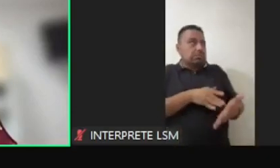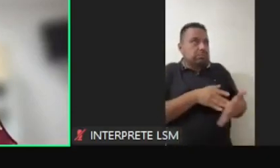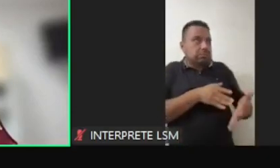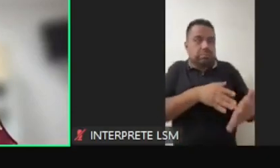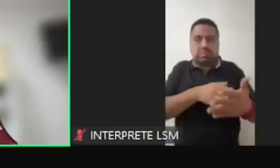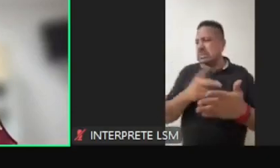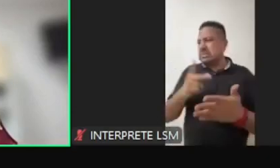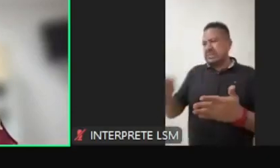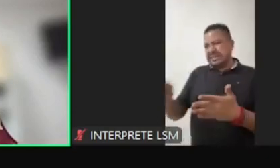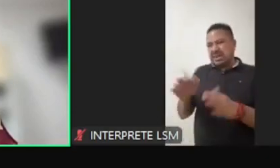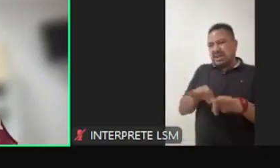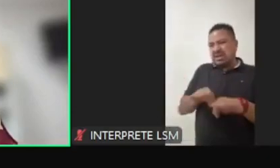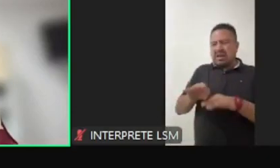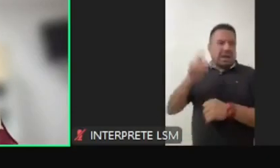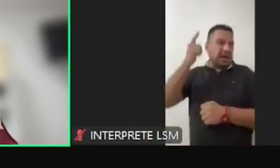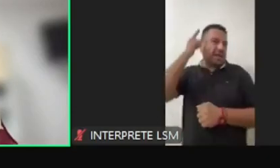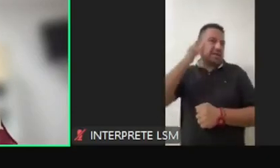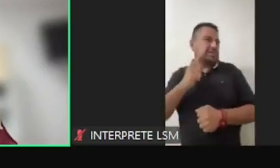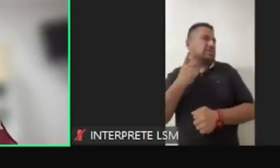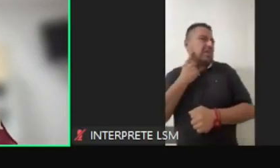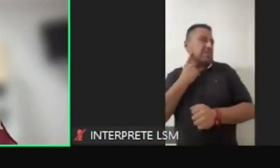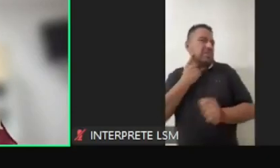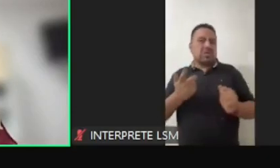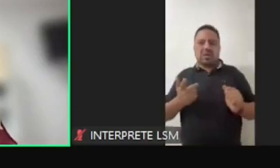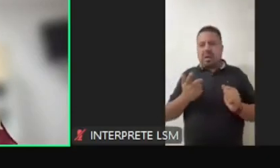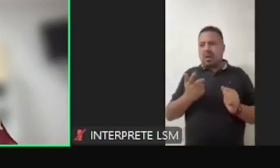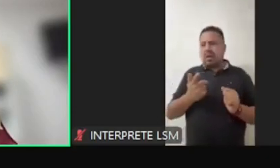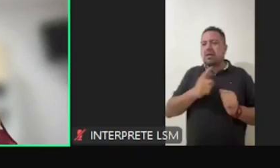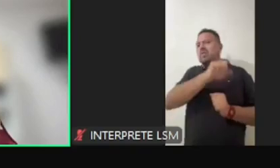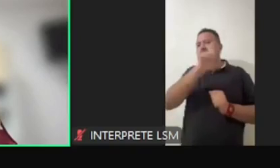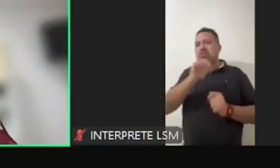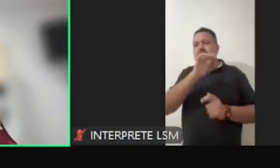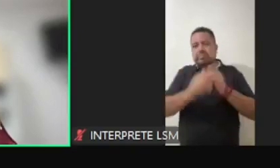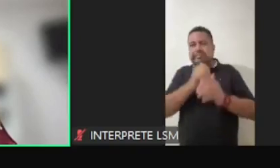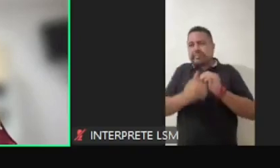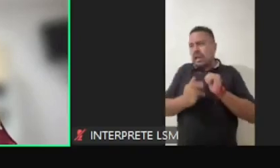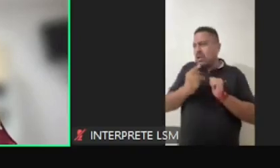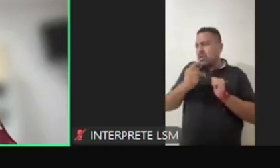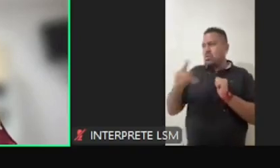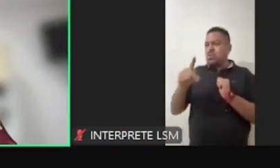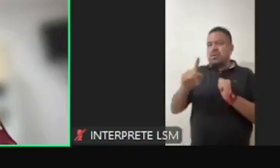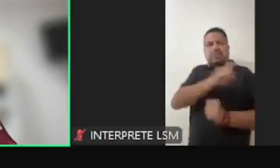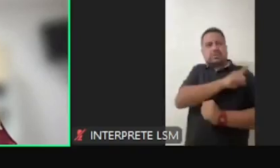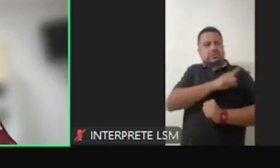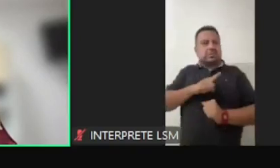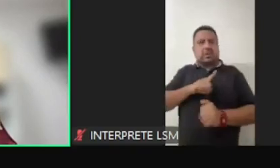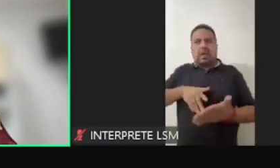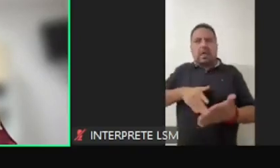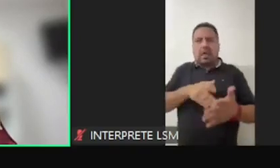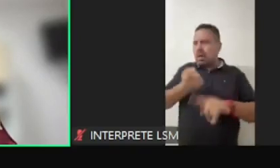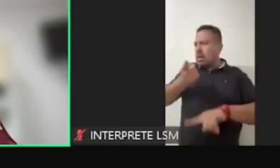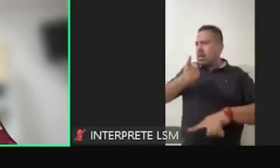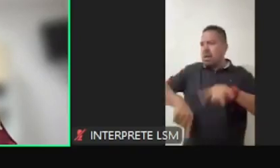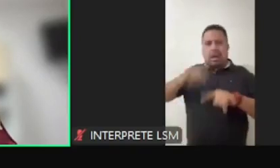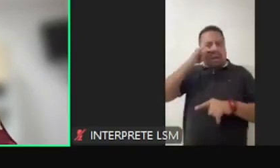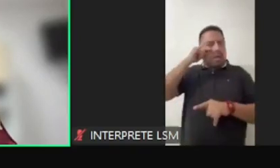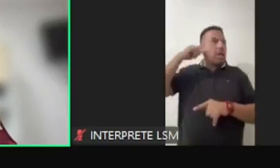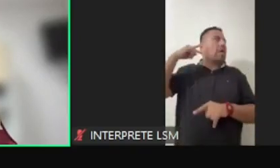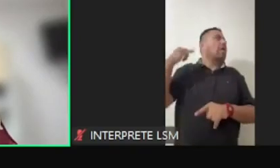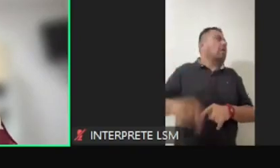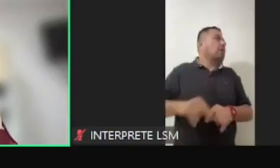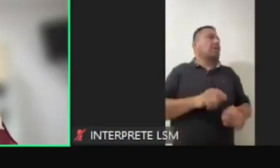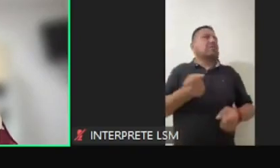del cargo de Leticia mozo Hernández se le conina que en su actuación evite obstaculizar invisibilizar y realizar